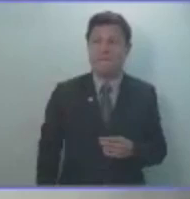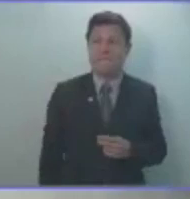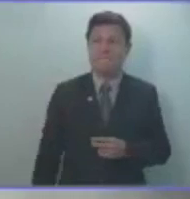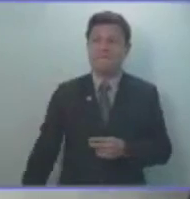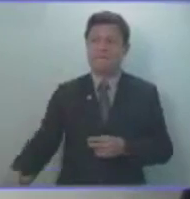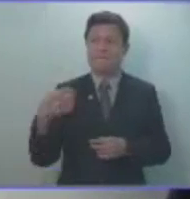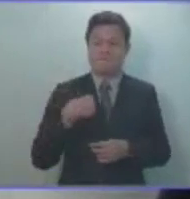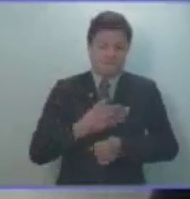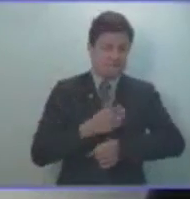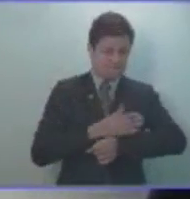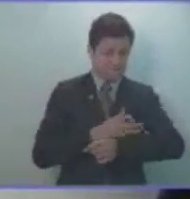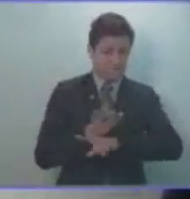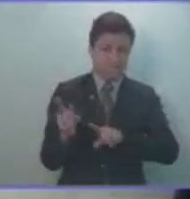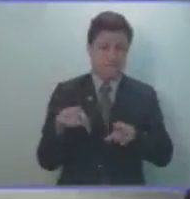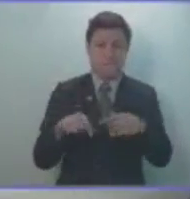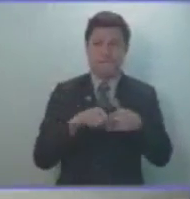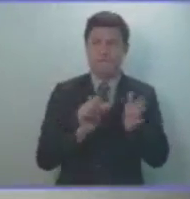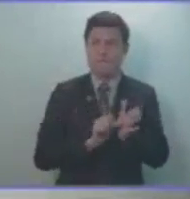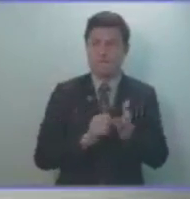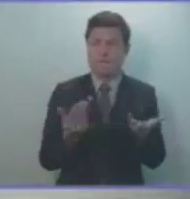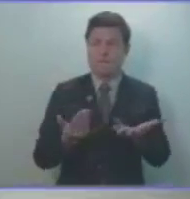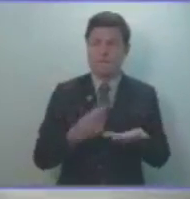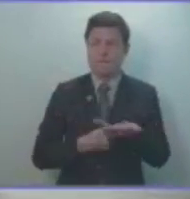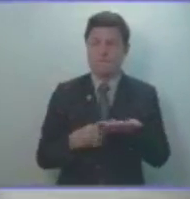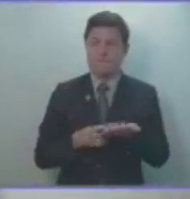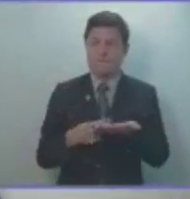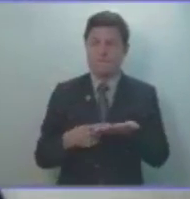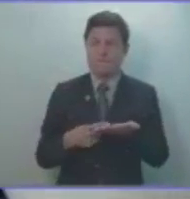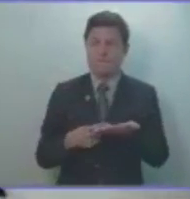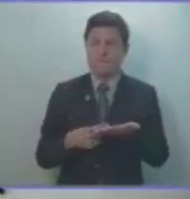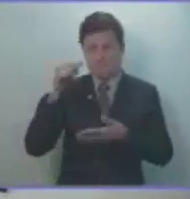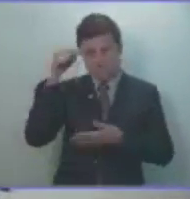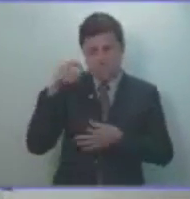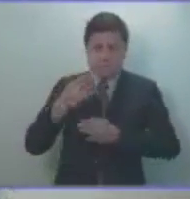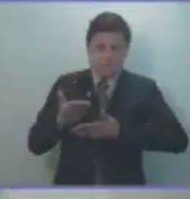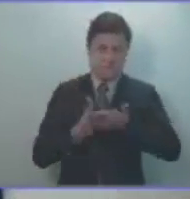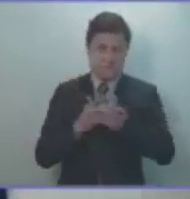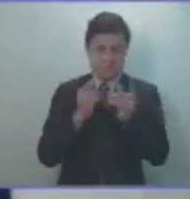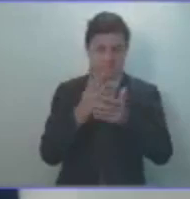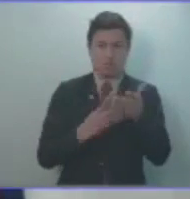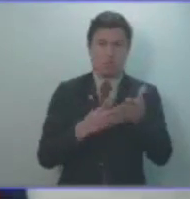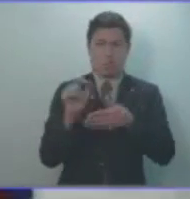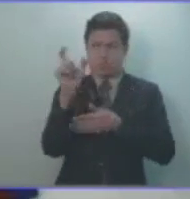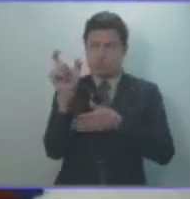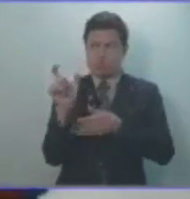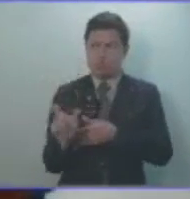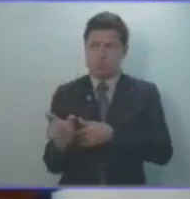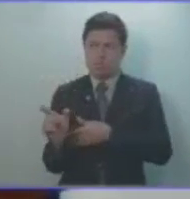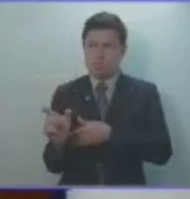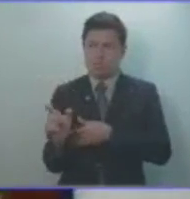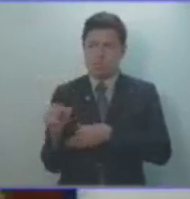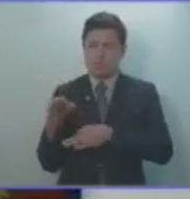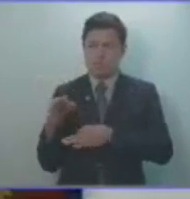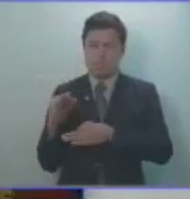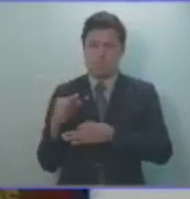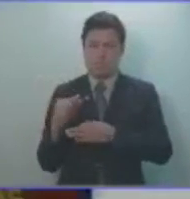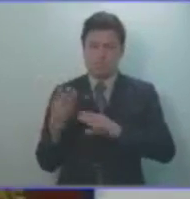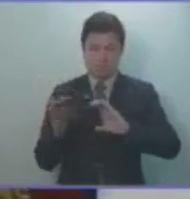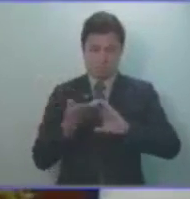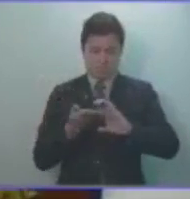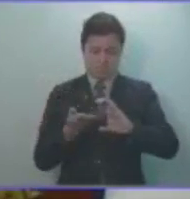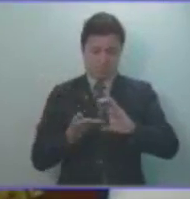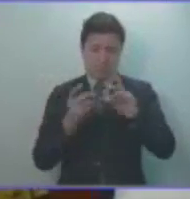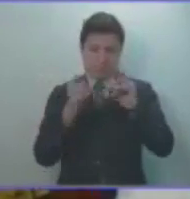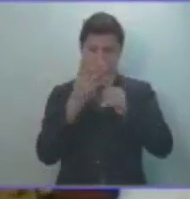yo, antes de venir a la Asamblea, hice un análisis de esta partida y traigo en las colas del